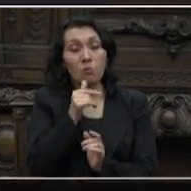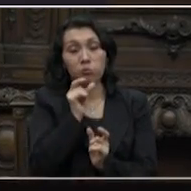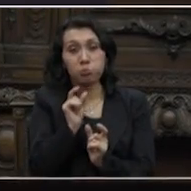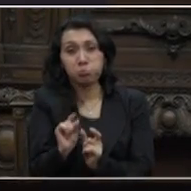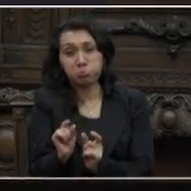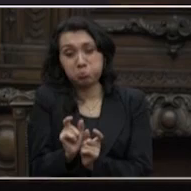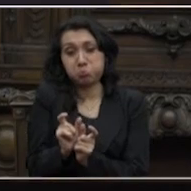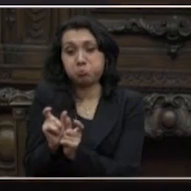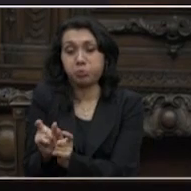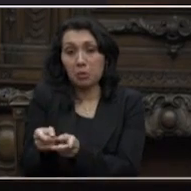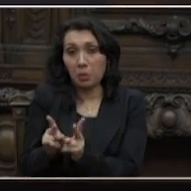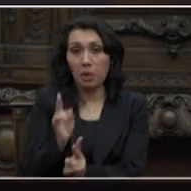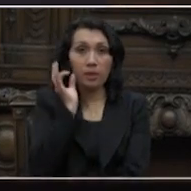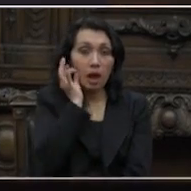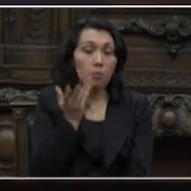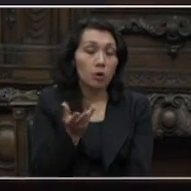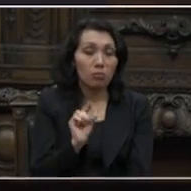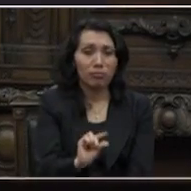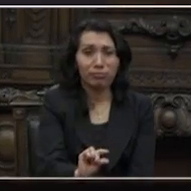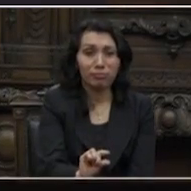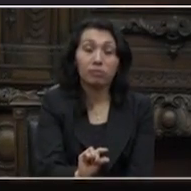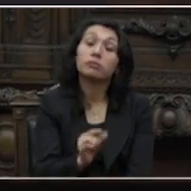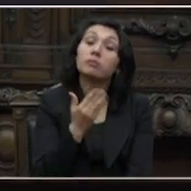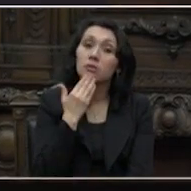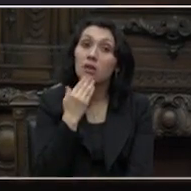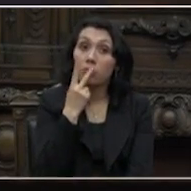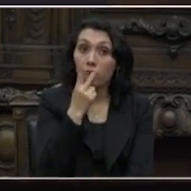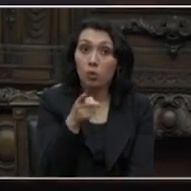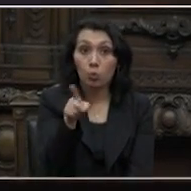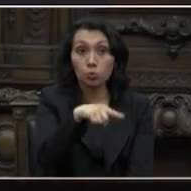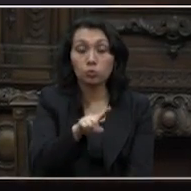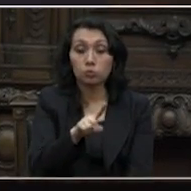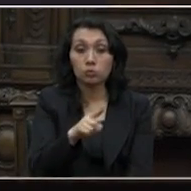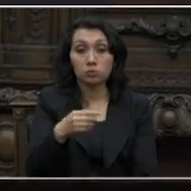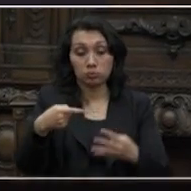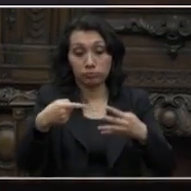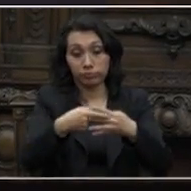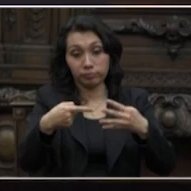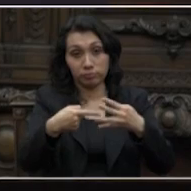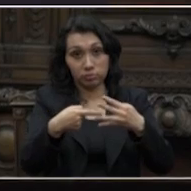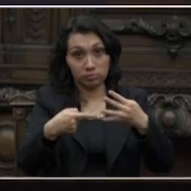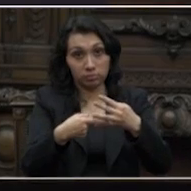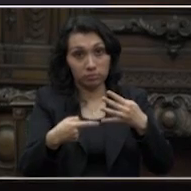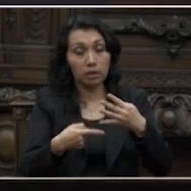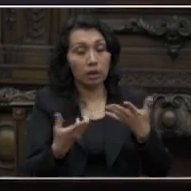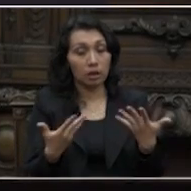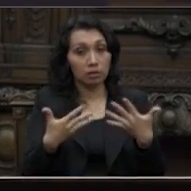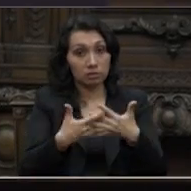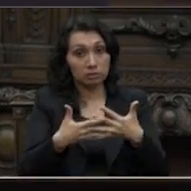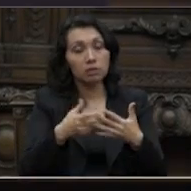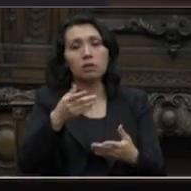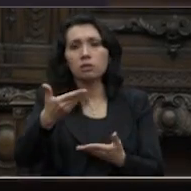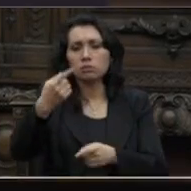de los derechos de esa mujer. Pero también vean ustedes que la interseccionalidad que nos